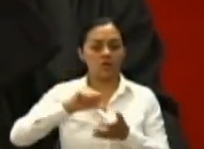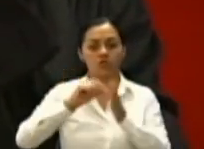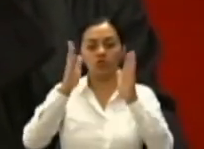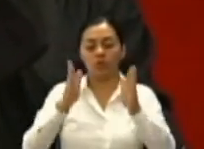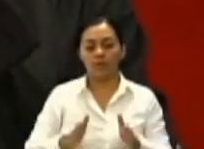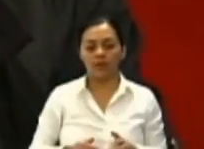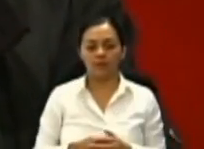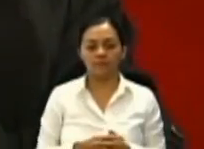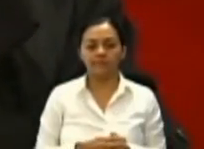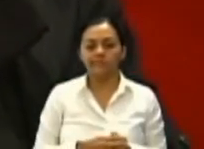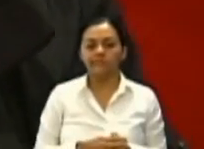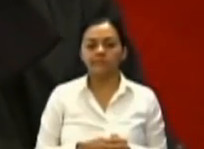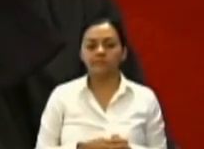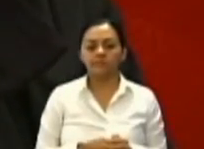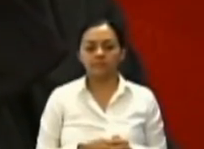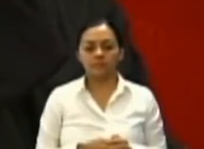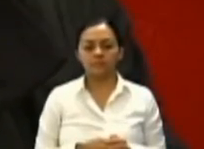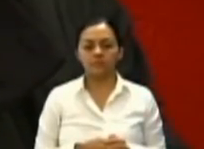adelante por favor